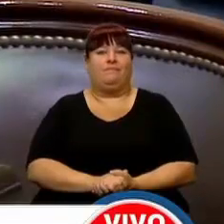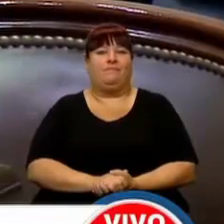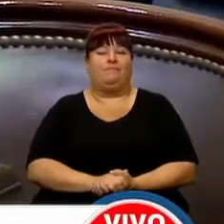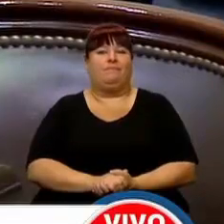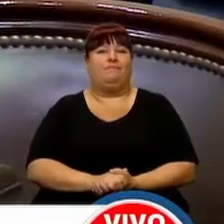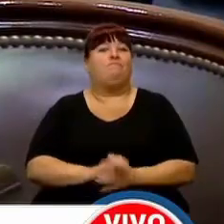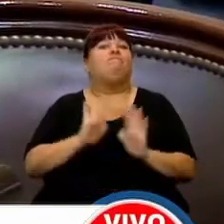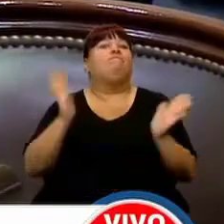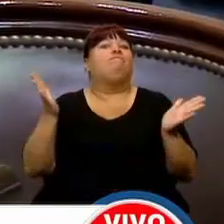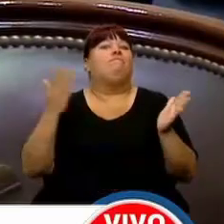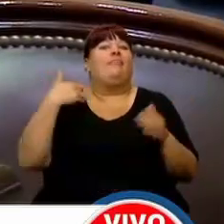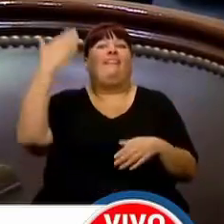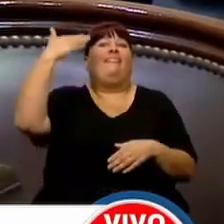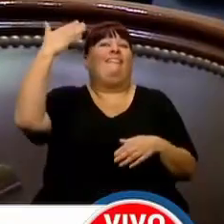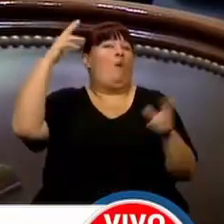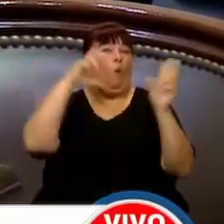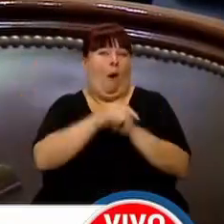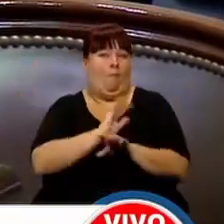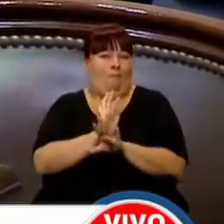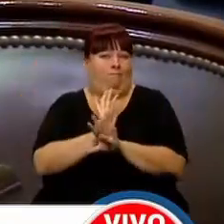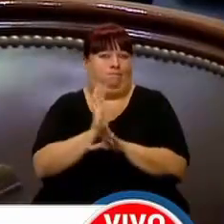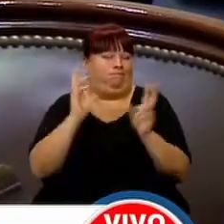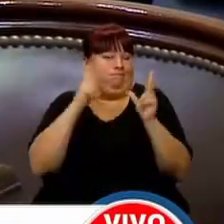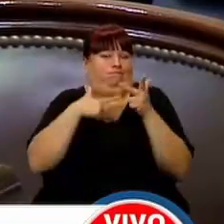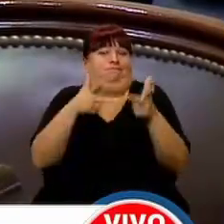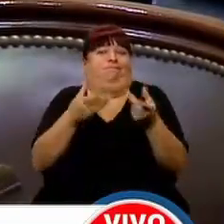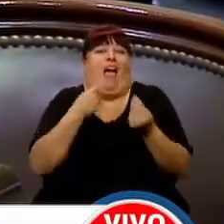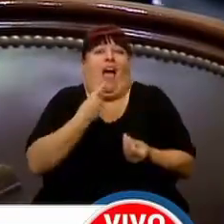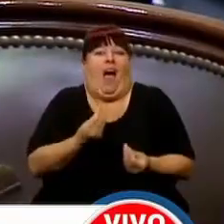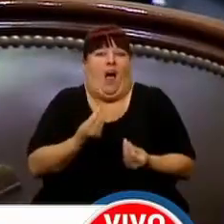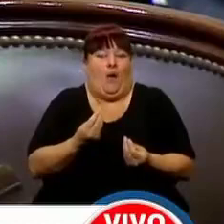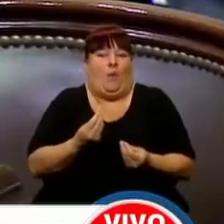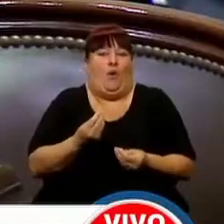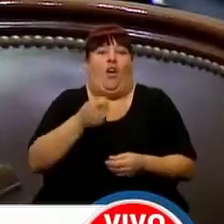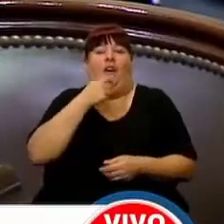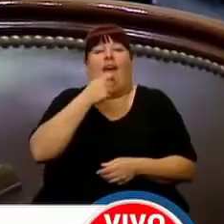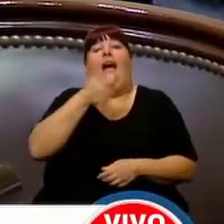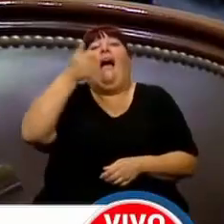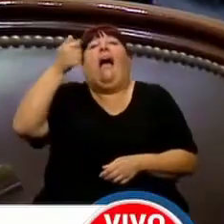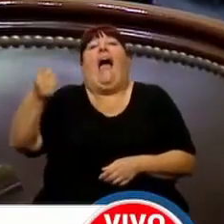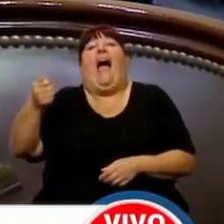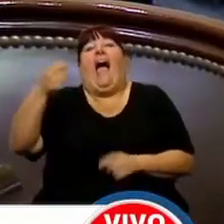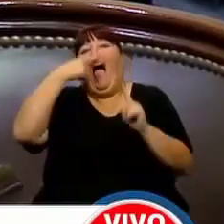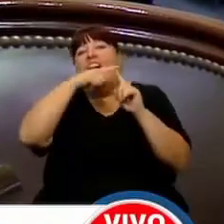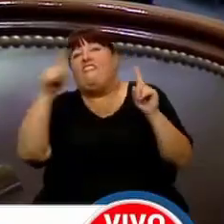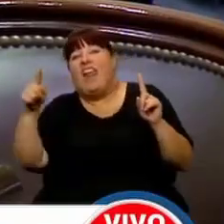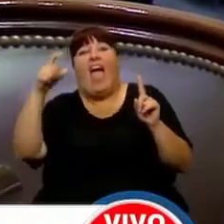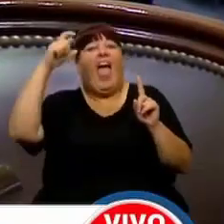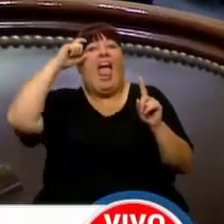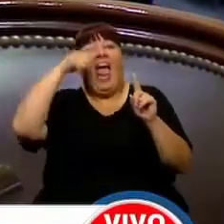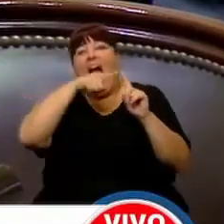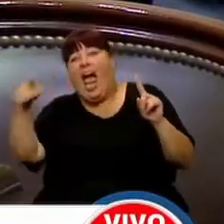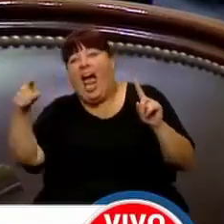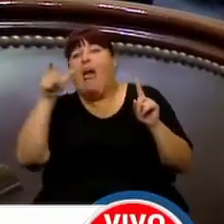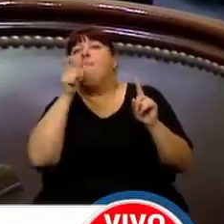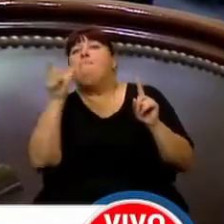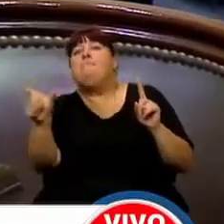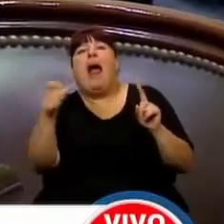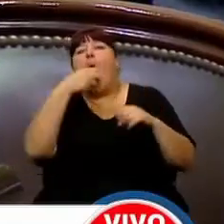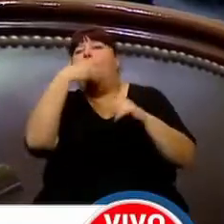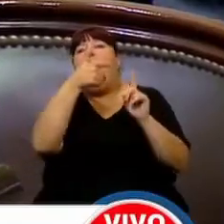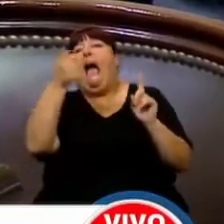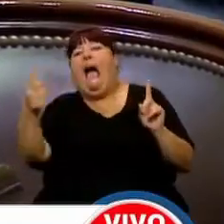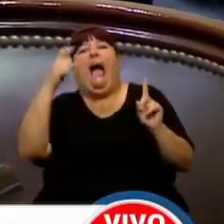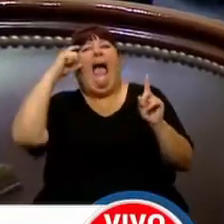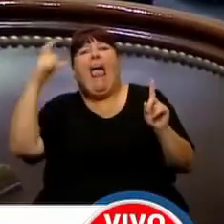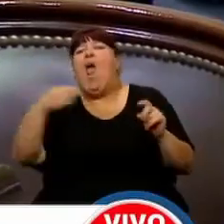Nos quedamos sin discurso. ¿De qué nos sirve ponerle la A al final o la E o la palabra que